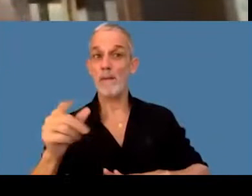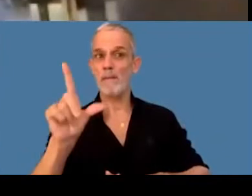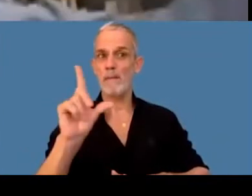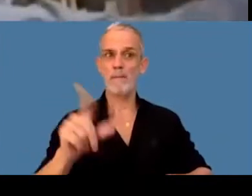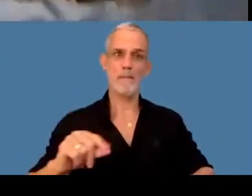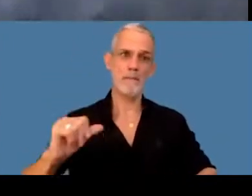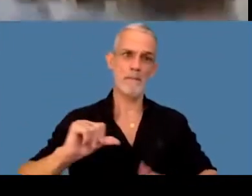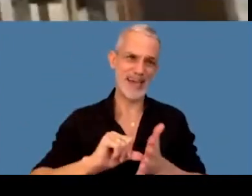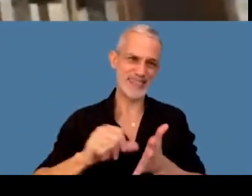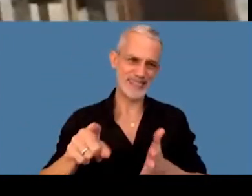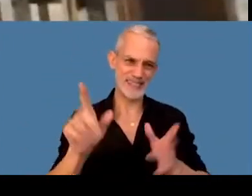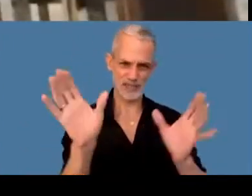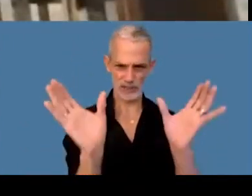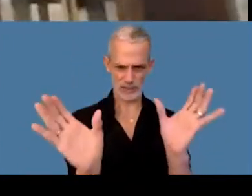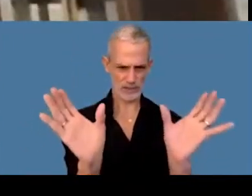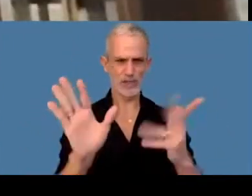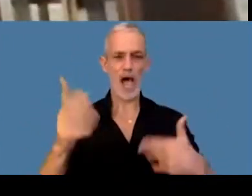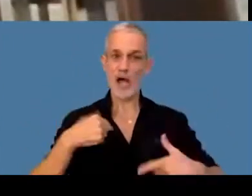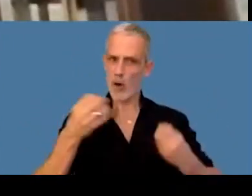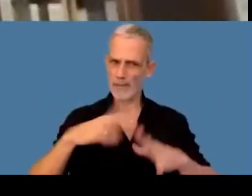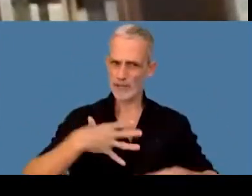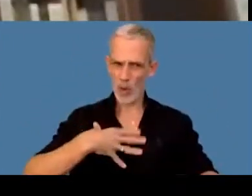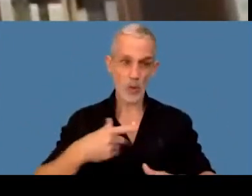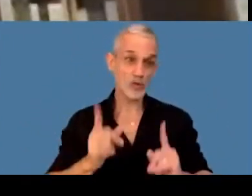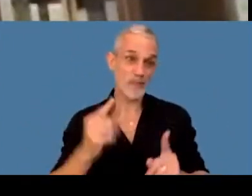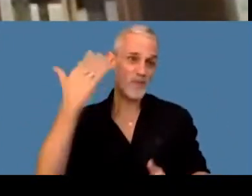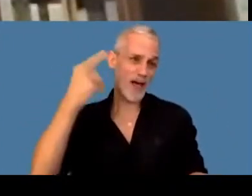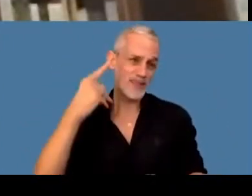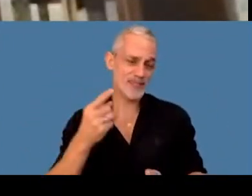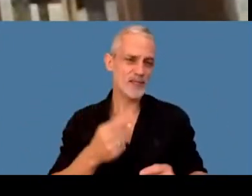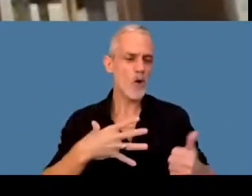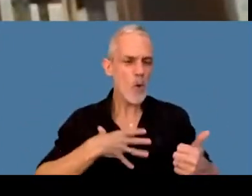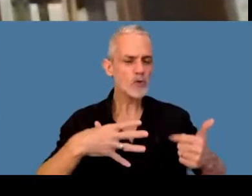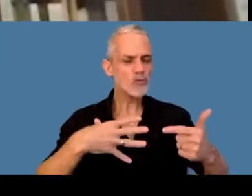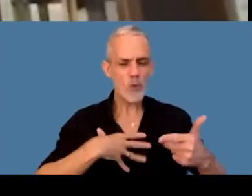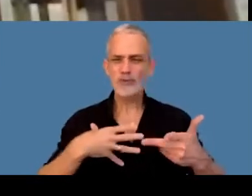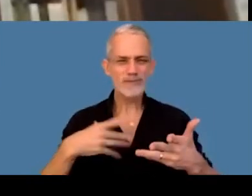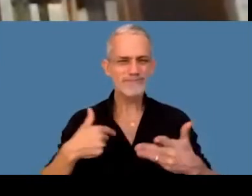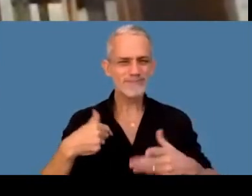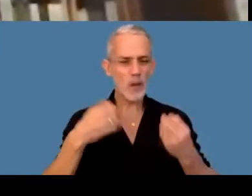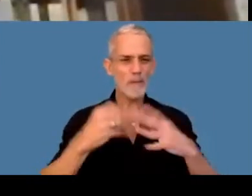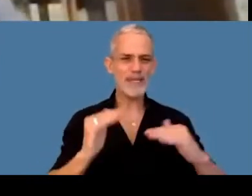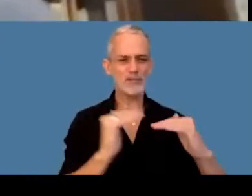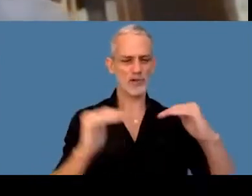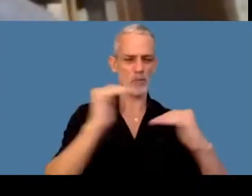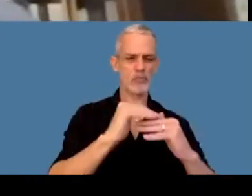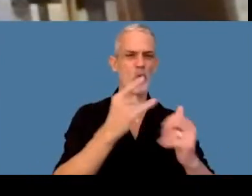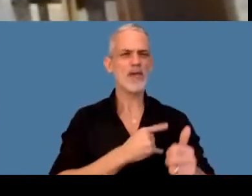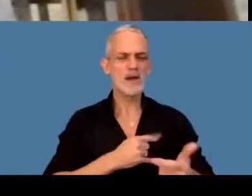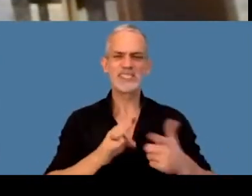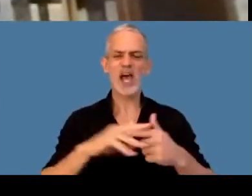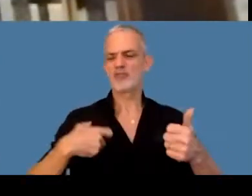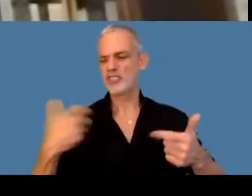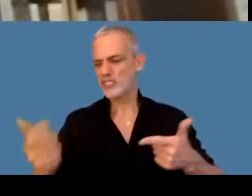Y por eso, cuando yo empecé este curso, como cada curso de grado, posgrado, sindical